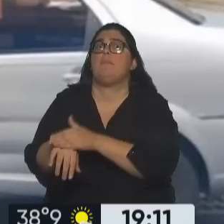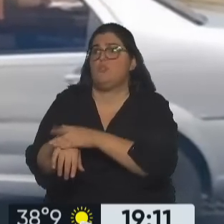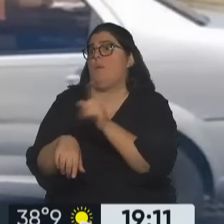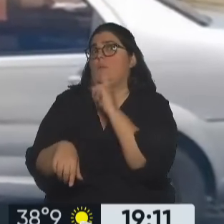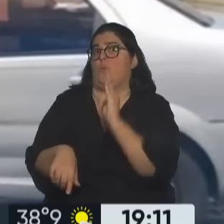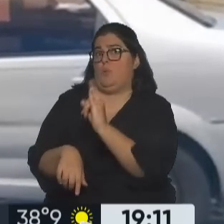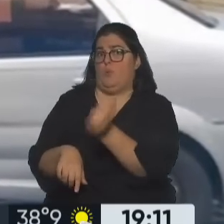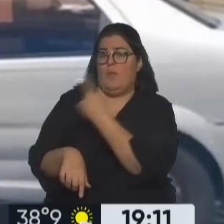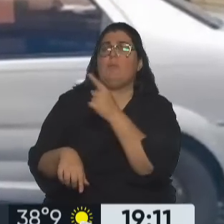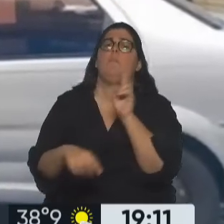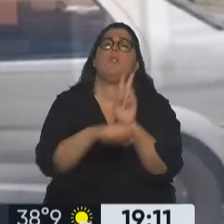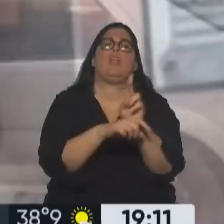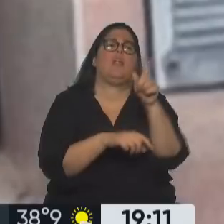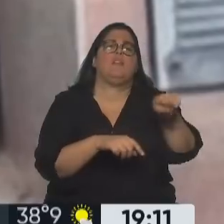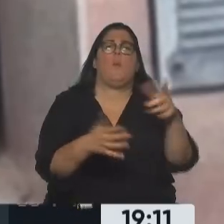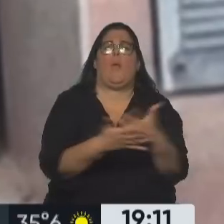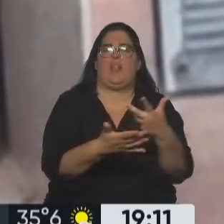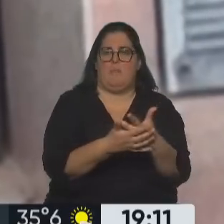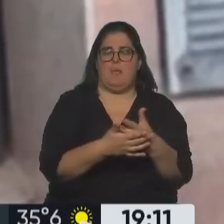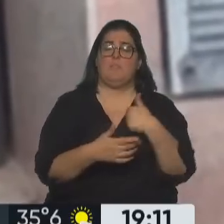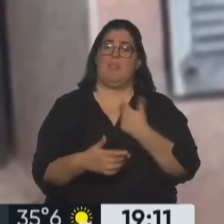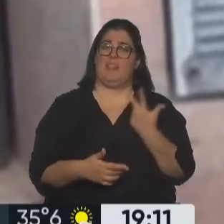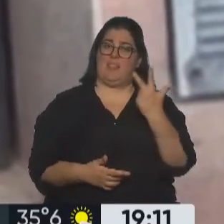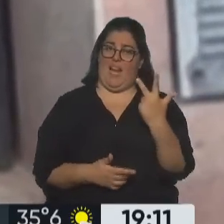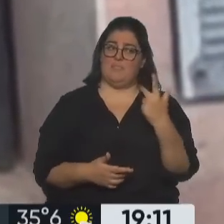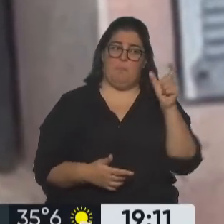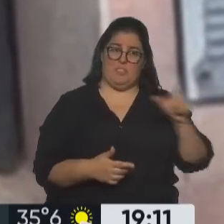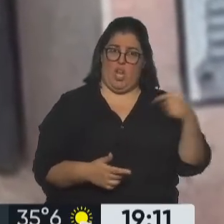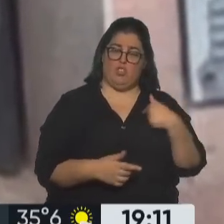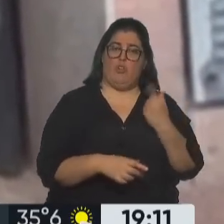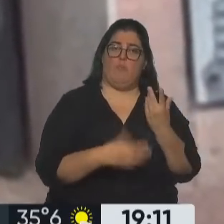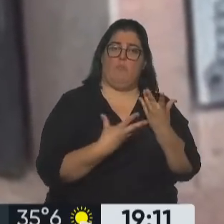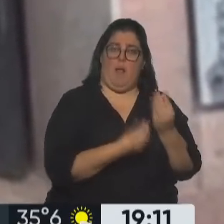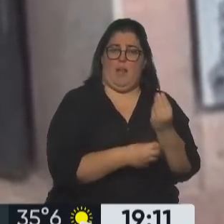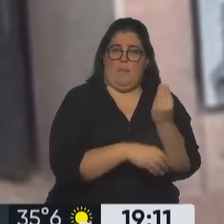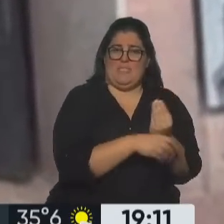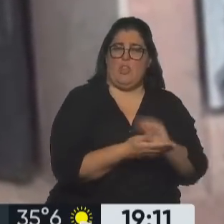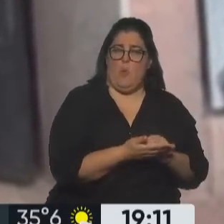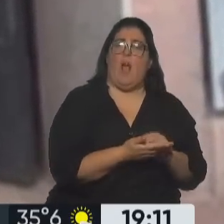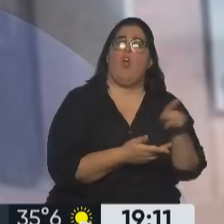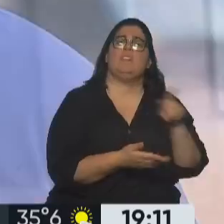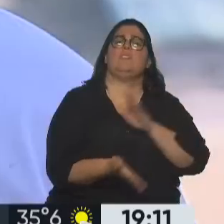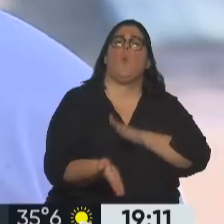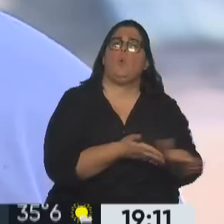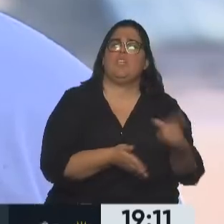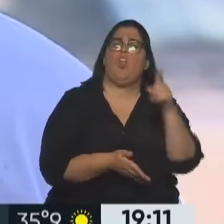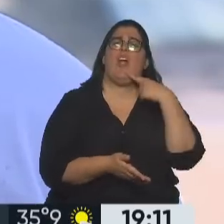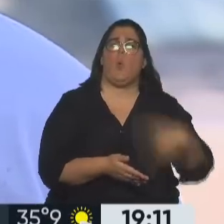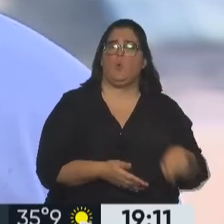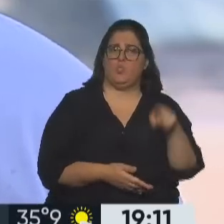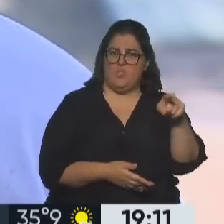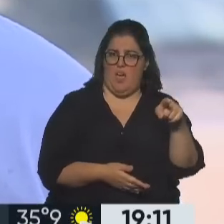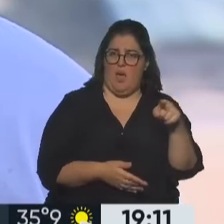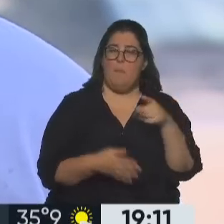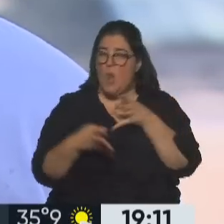a las víctimas mis tres representadas vinieron acá para no volver jamás a Rusia huyendo de la guerra Bueno una